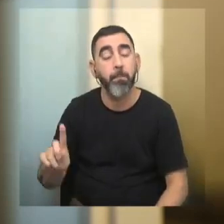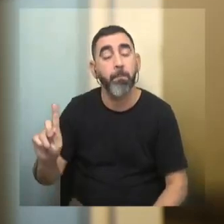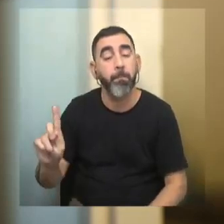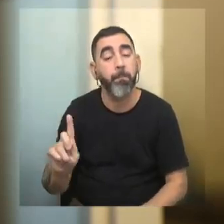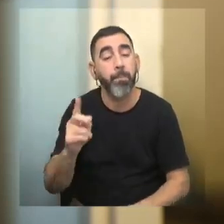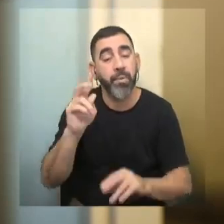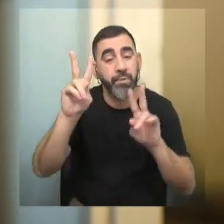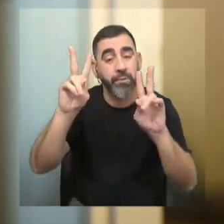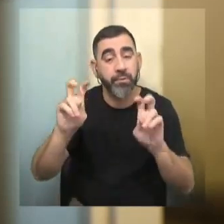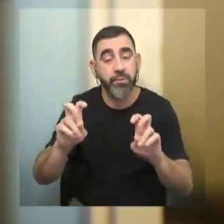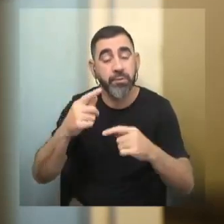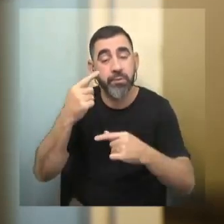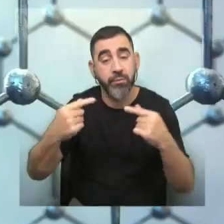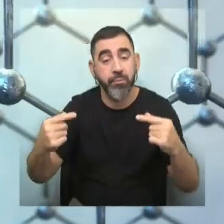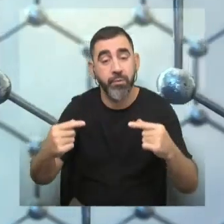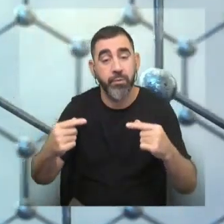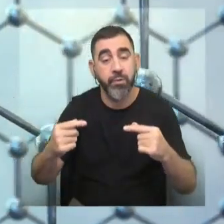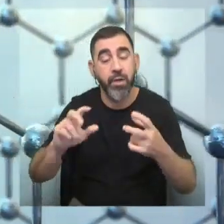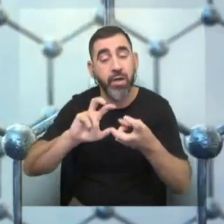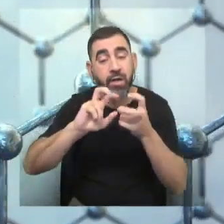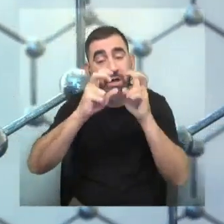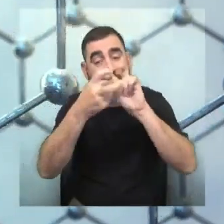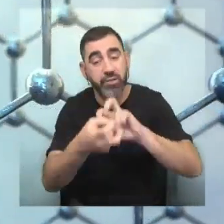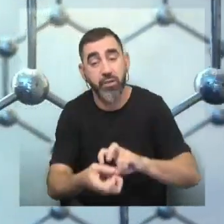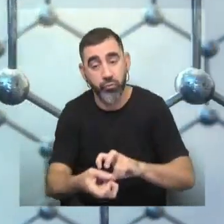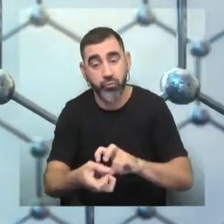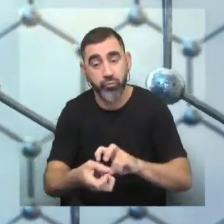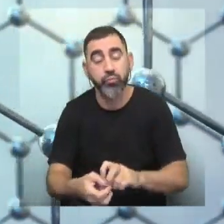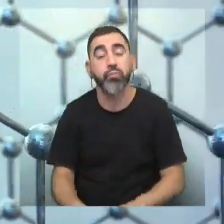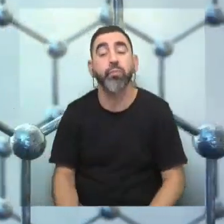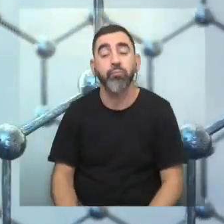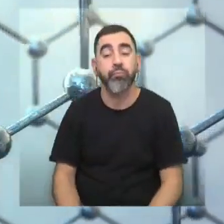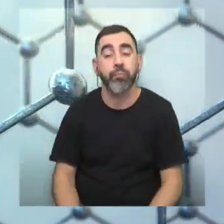talón de aquí de este tipo de materiales, es el reciclado.